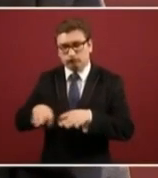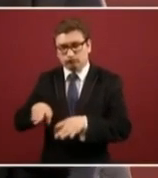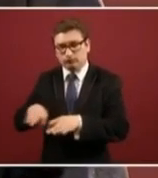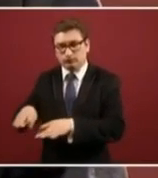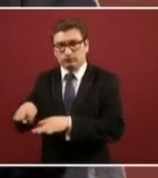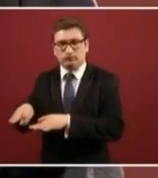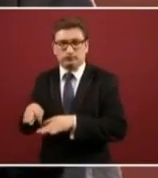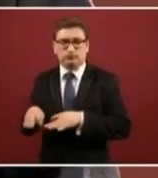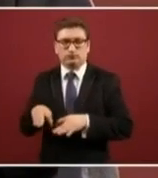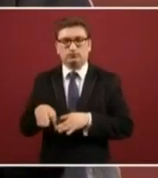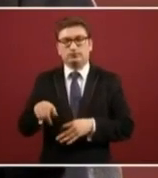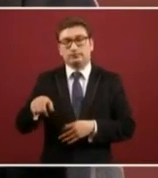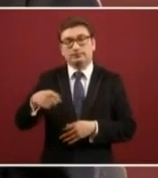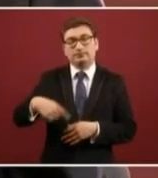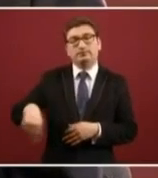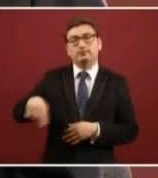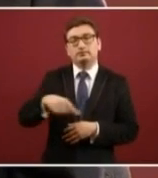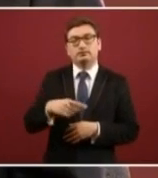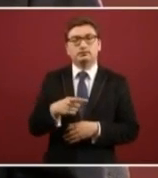que